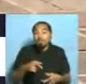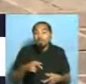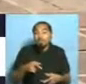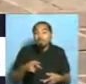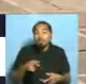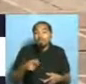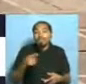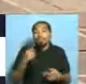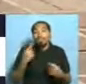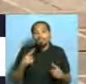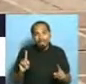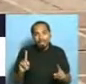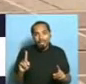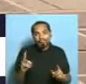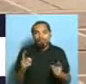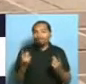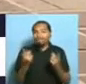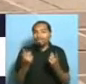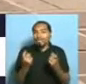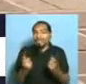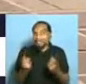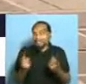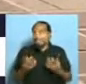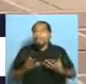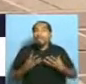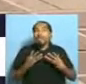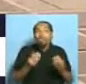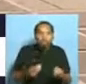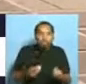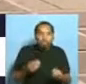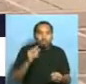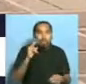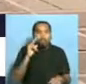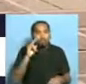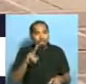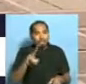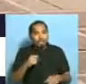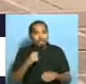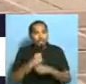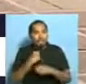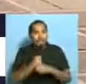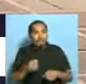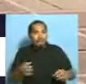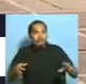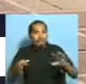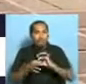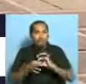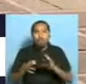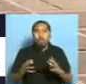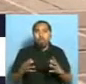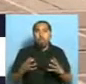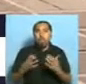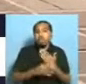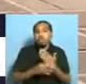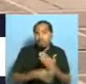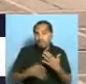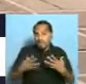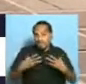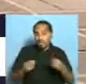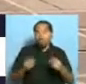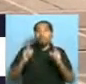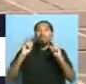siempre requiere una nueva mirada. Ayer hemos estado reunidos en la legislatura con gente del Ministerio de Salud, con gente del Ministerio de